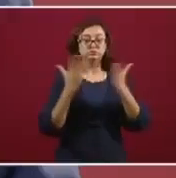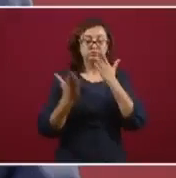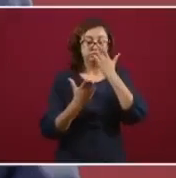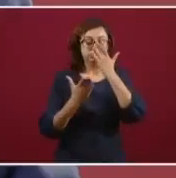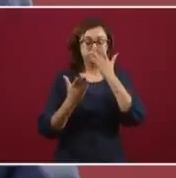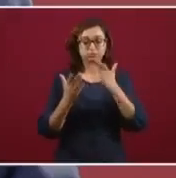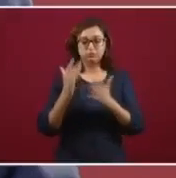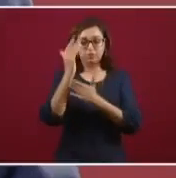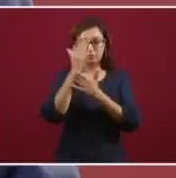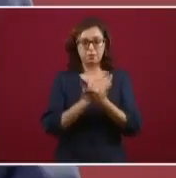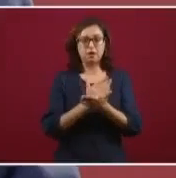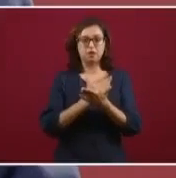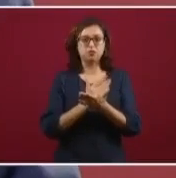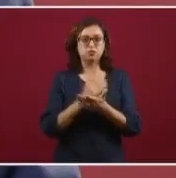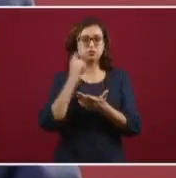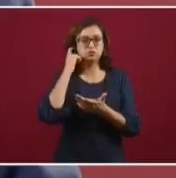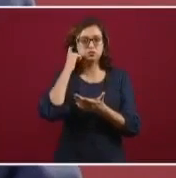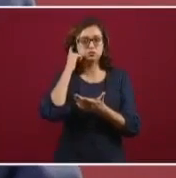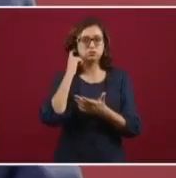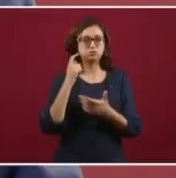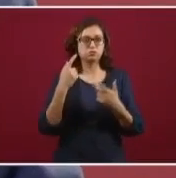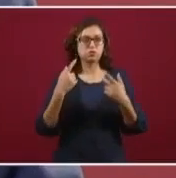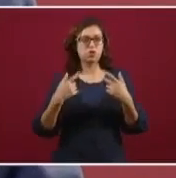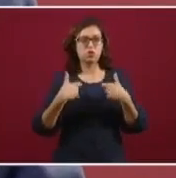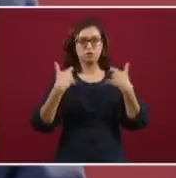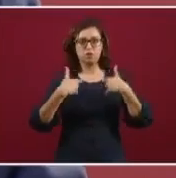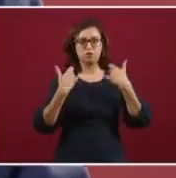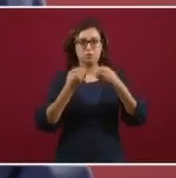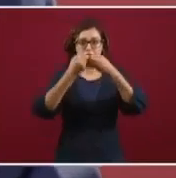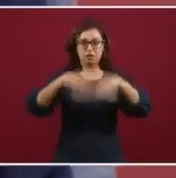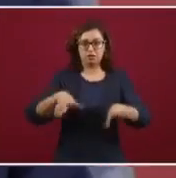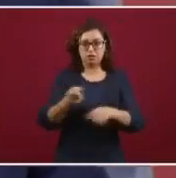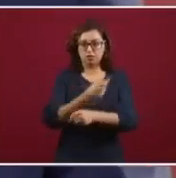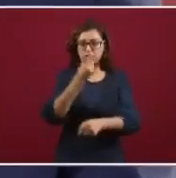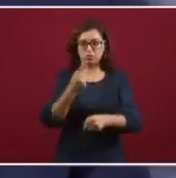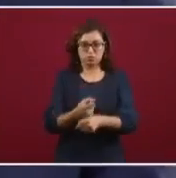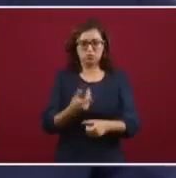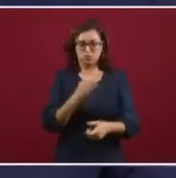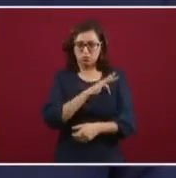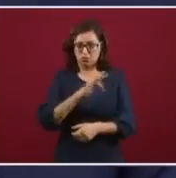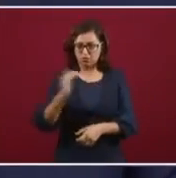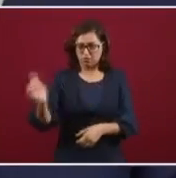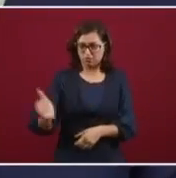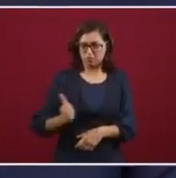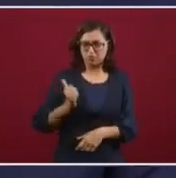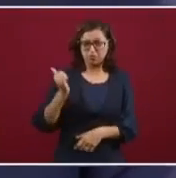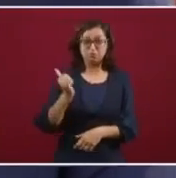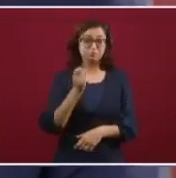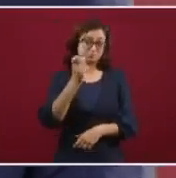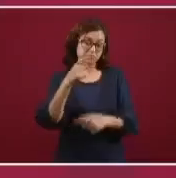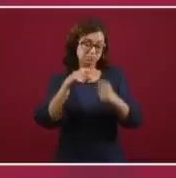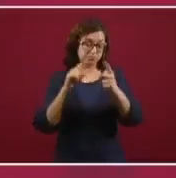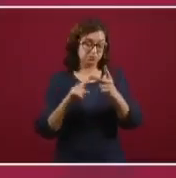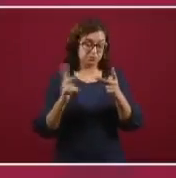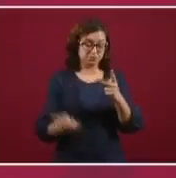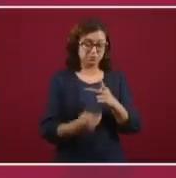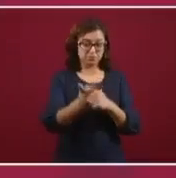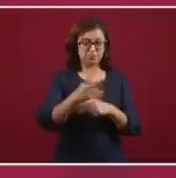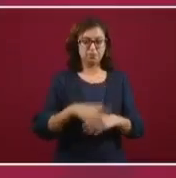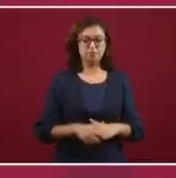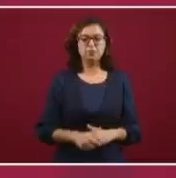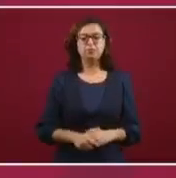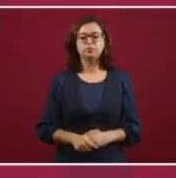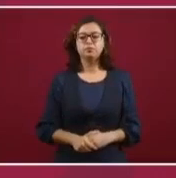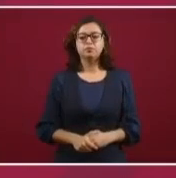que se quedan sin una oportunidad, presidente? Esa sería mi pregunta. Sí, bueno, pues agradecerle a